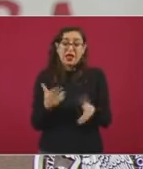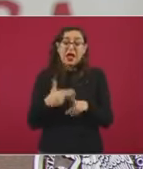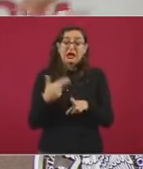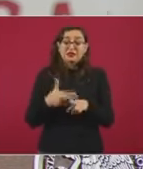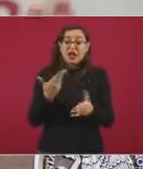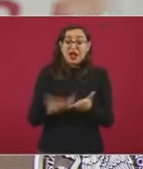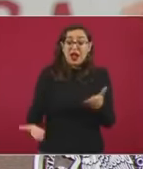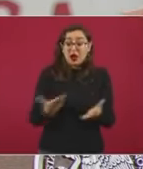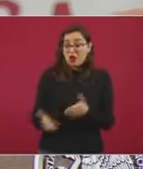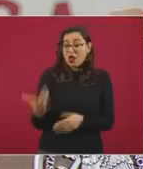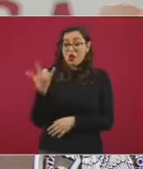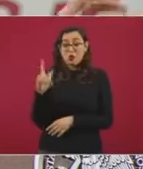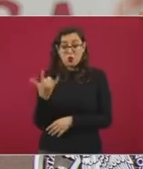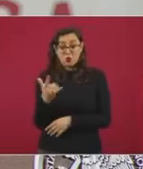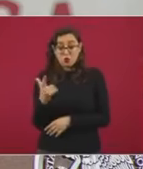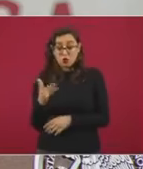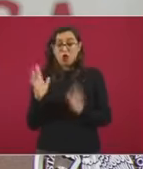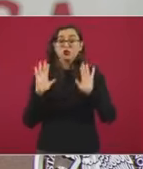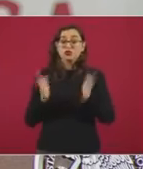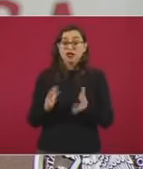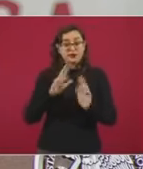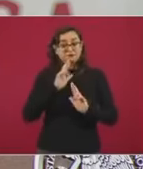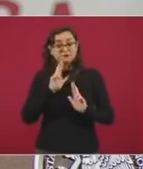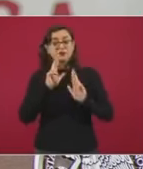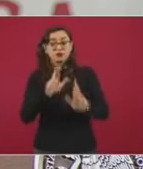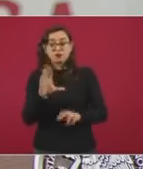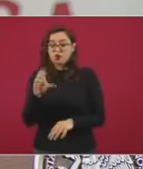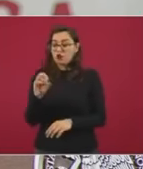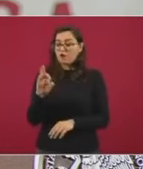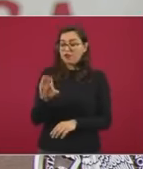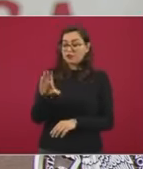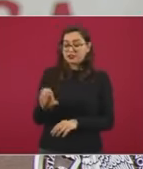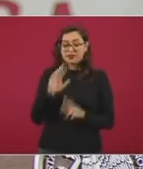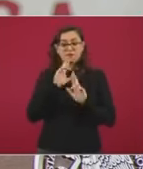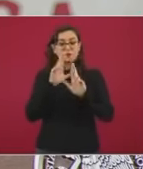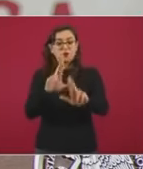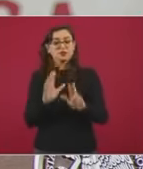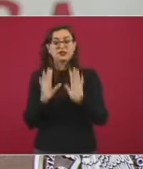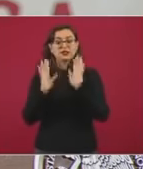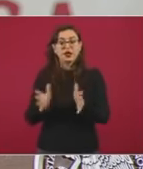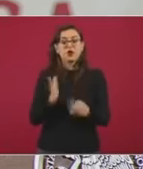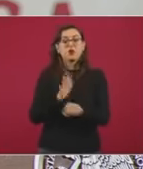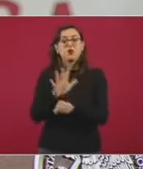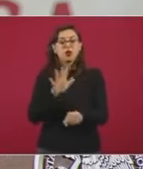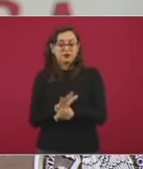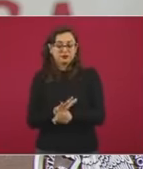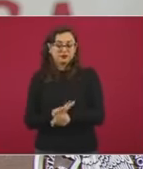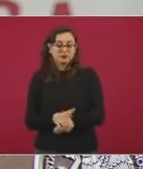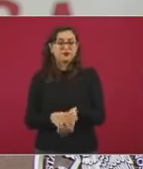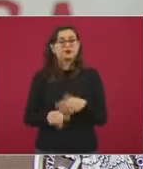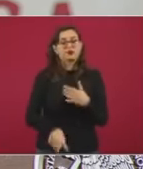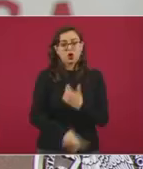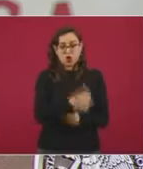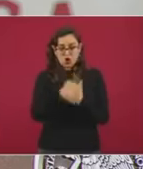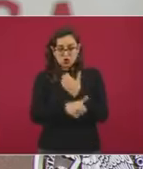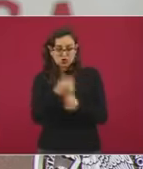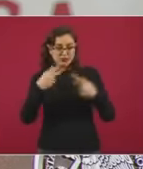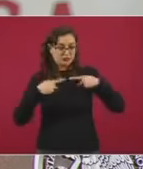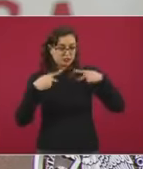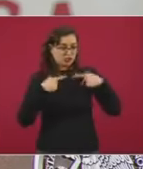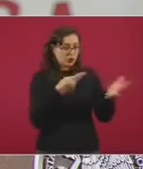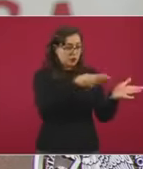año COFESE finalmente emite su resolución. Una resolución en donde se imponen multas a 11 personas